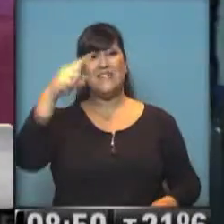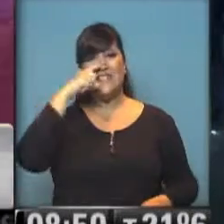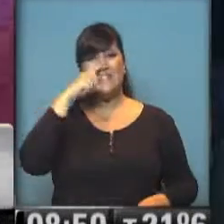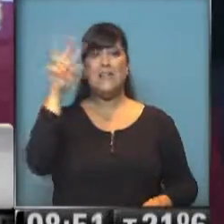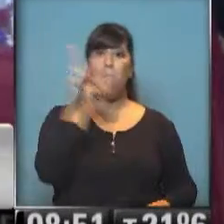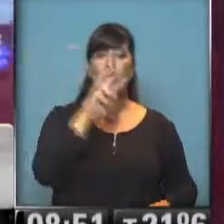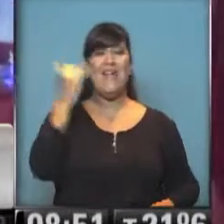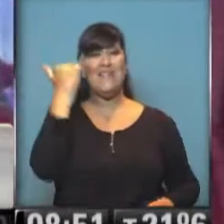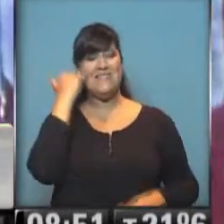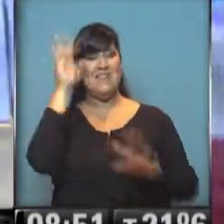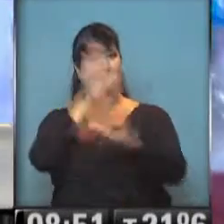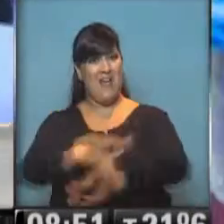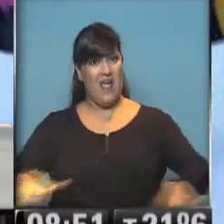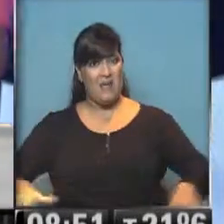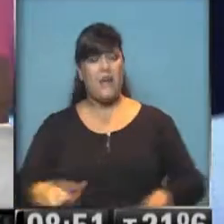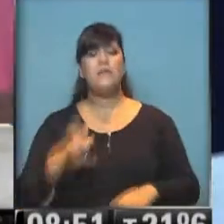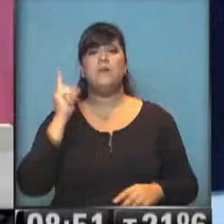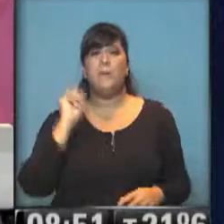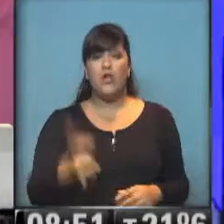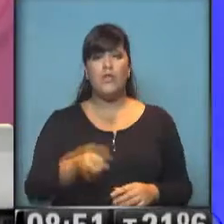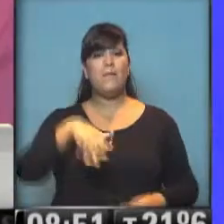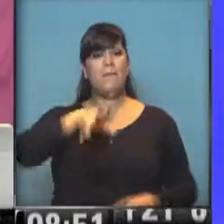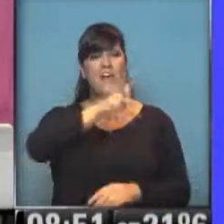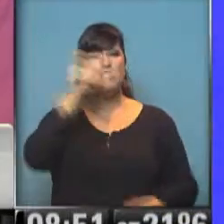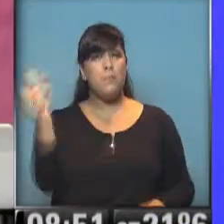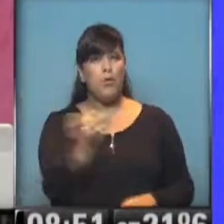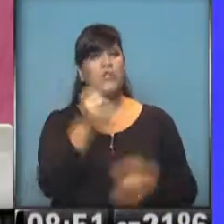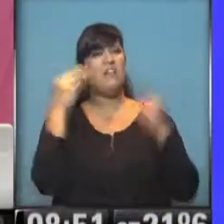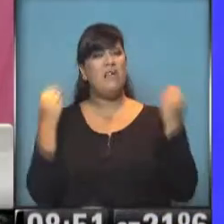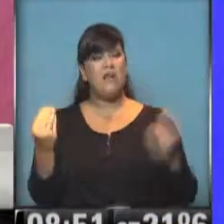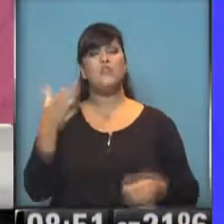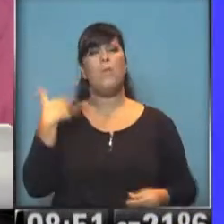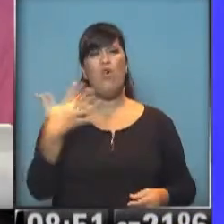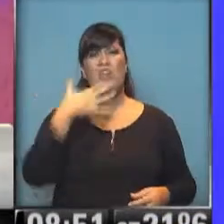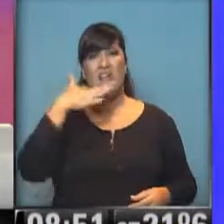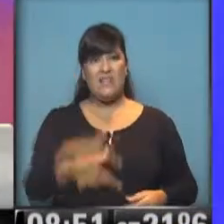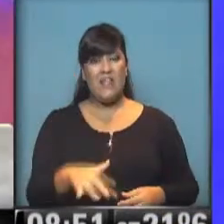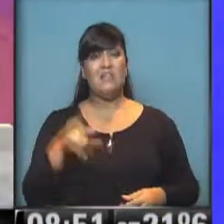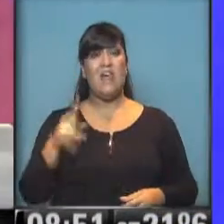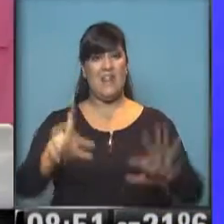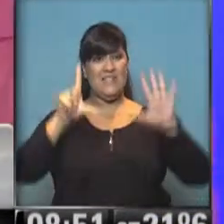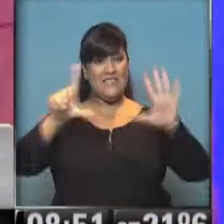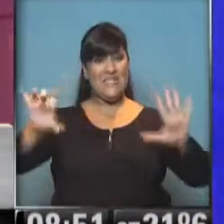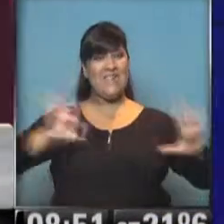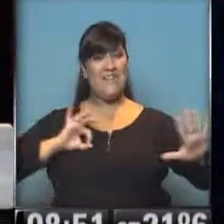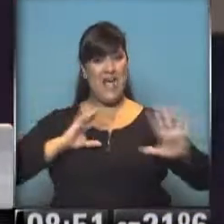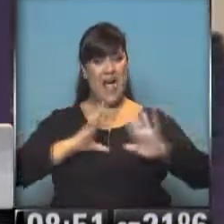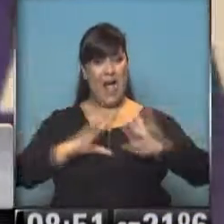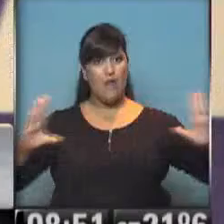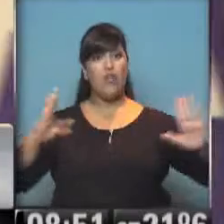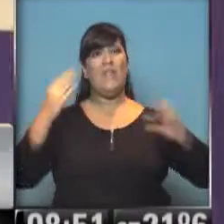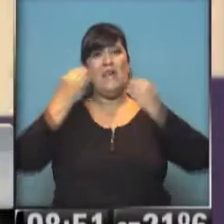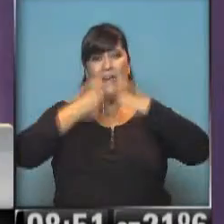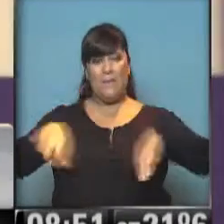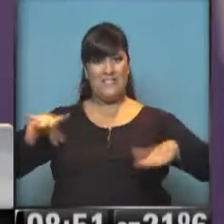lo más también importante es poder entender que en siete años o sea desde que empezamos